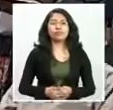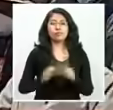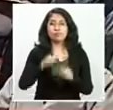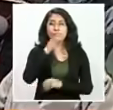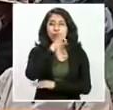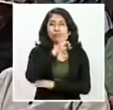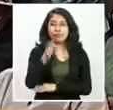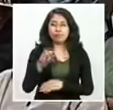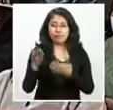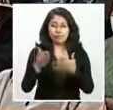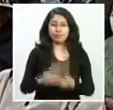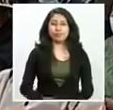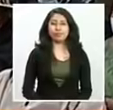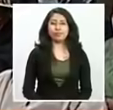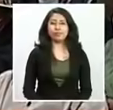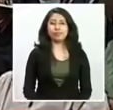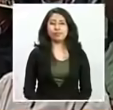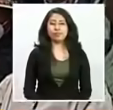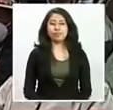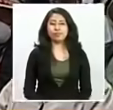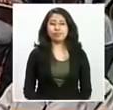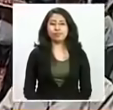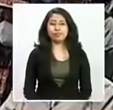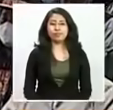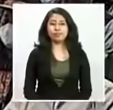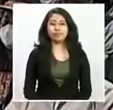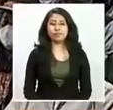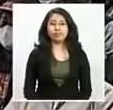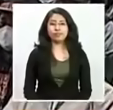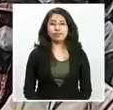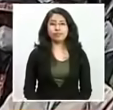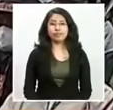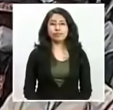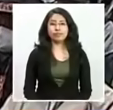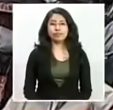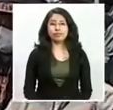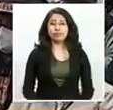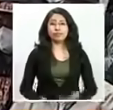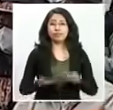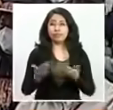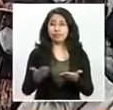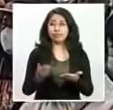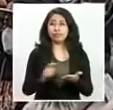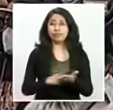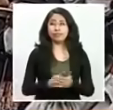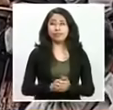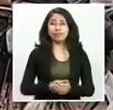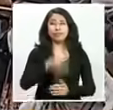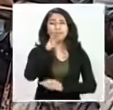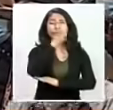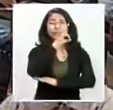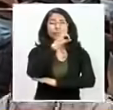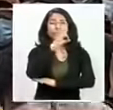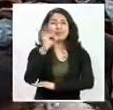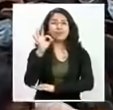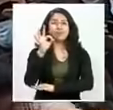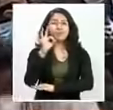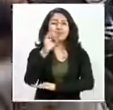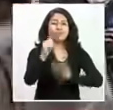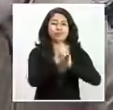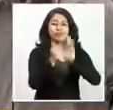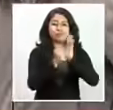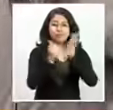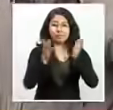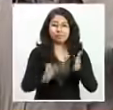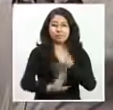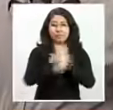posicionarte frente a la testera. Damos paso de esta manera a la toma de juramento al Procurador General